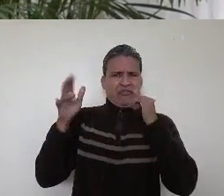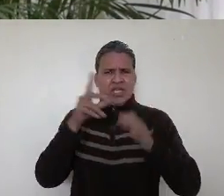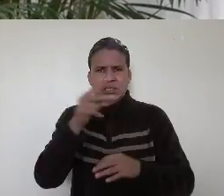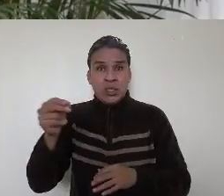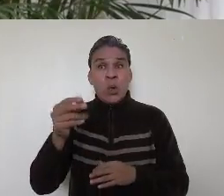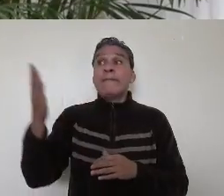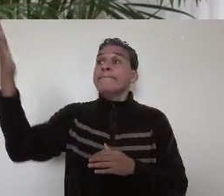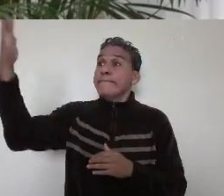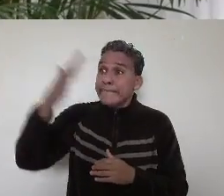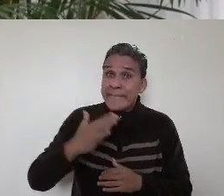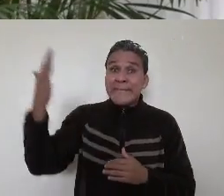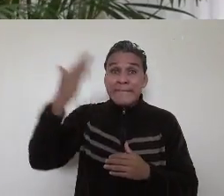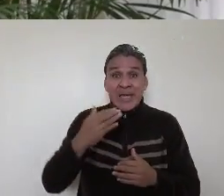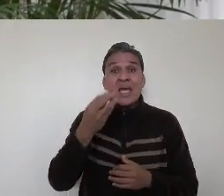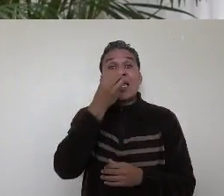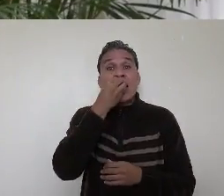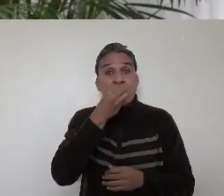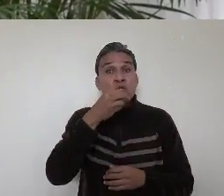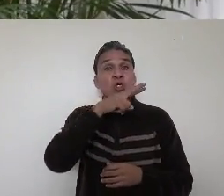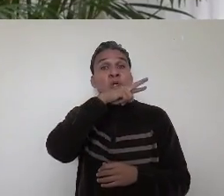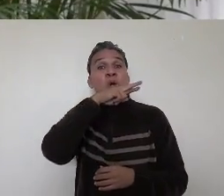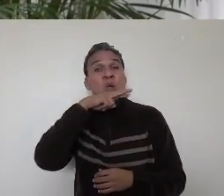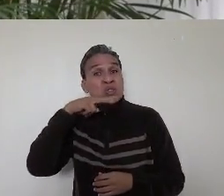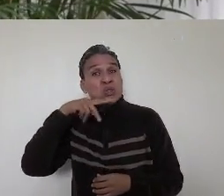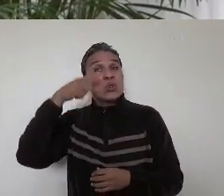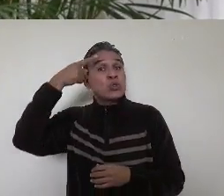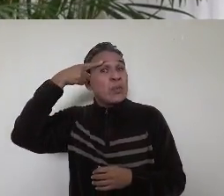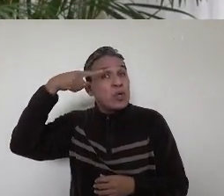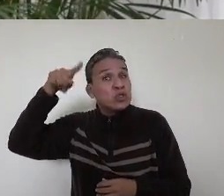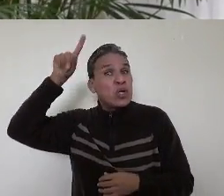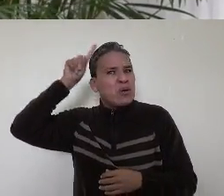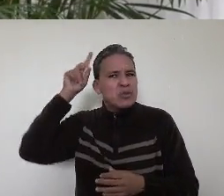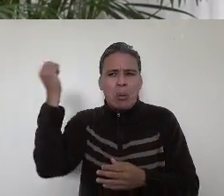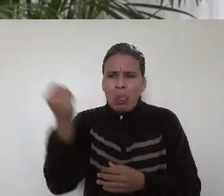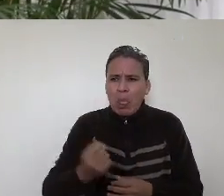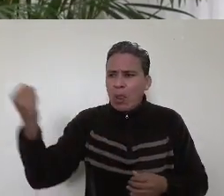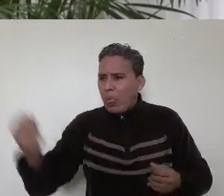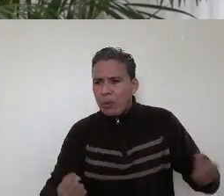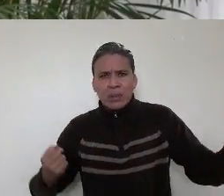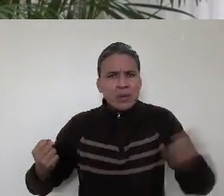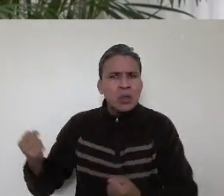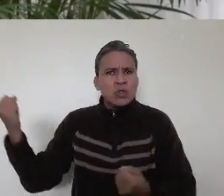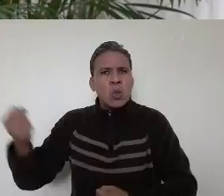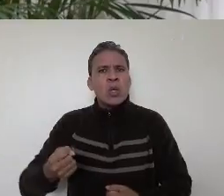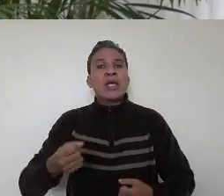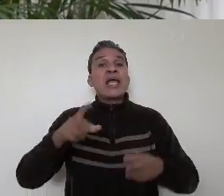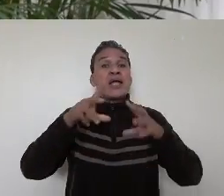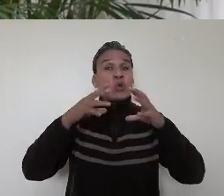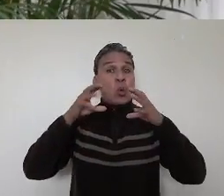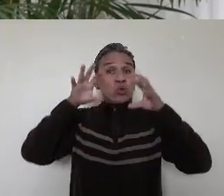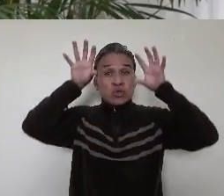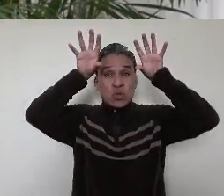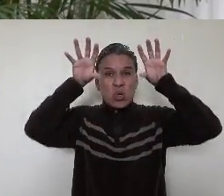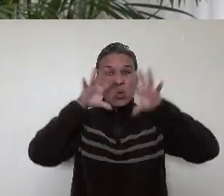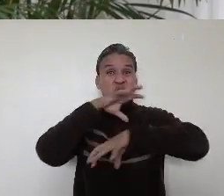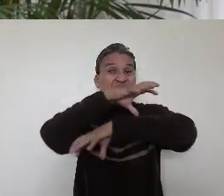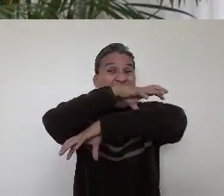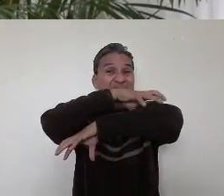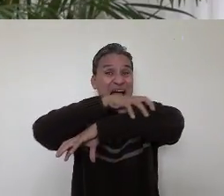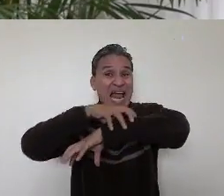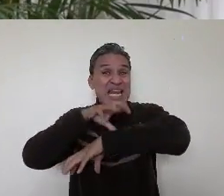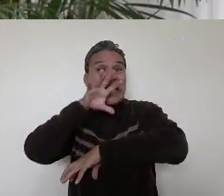el banquete, he hecho matar mis terneras y los otros animales gordos. Todo está listo, vengan a la